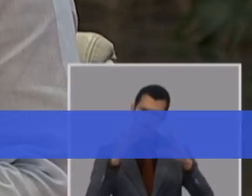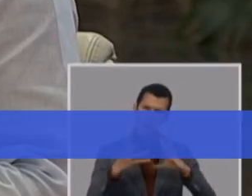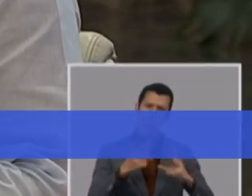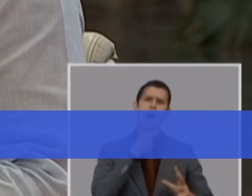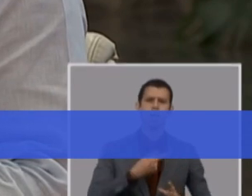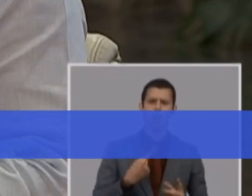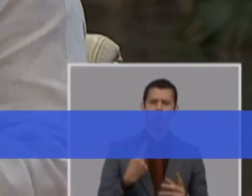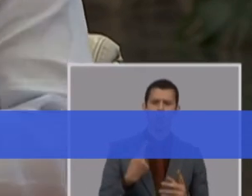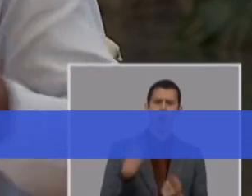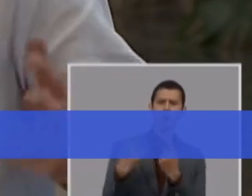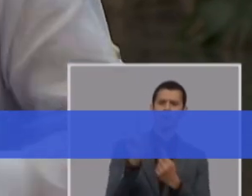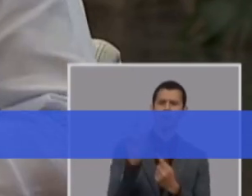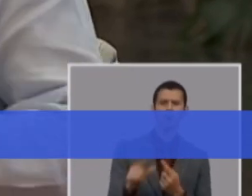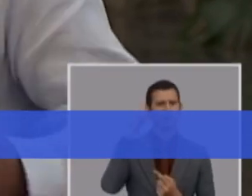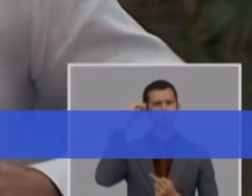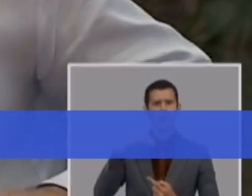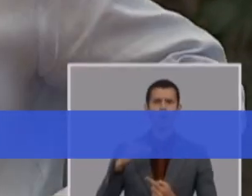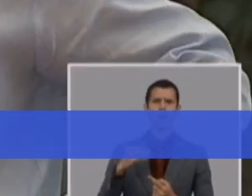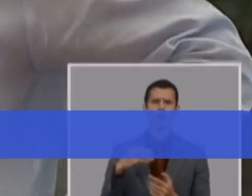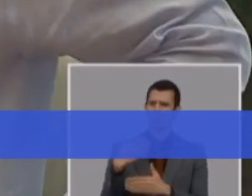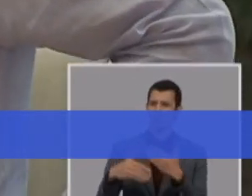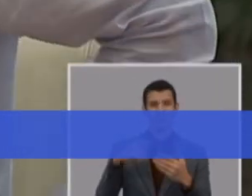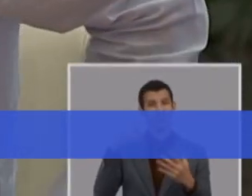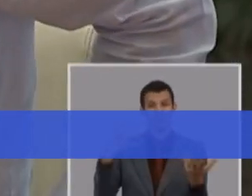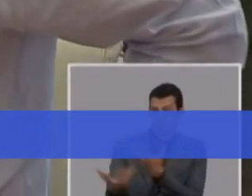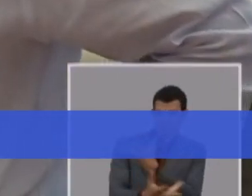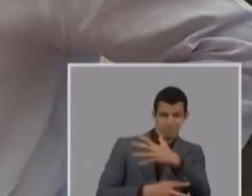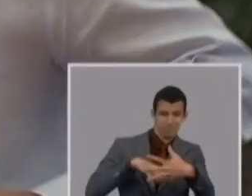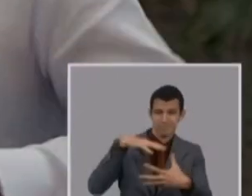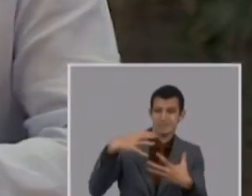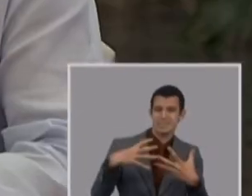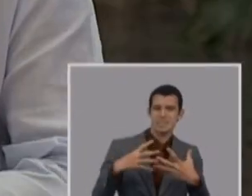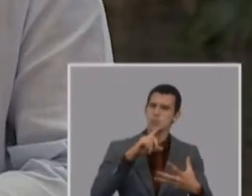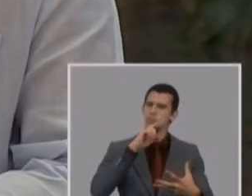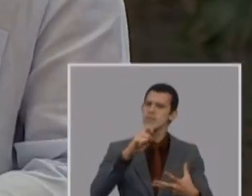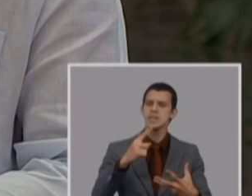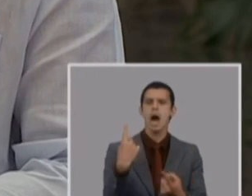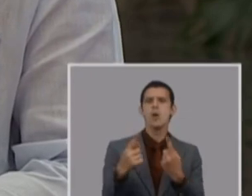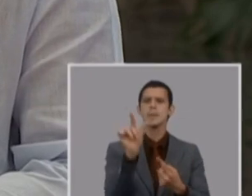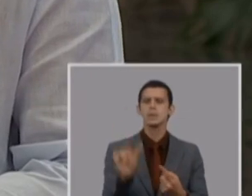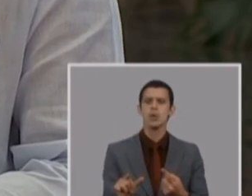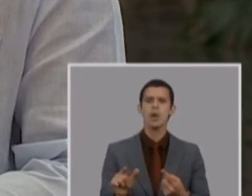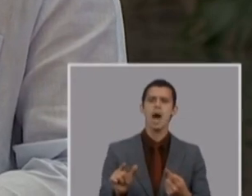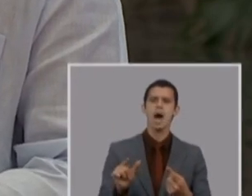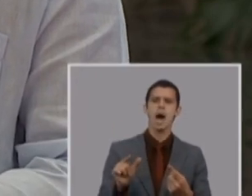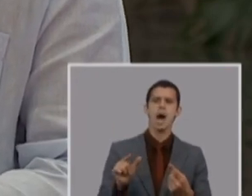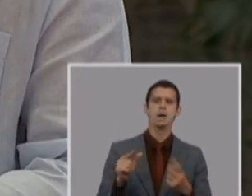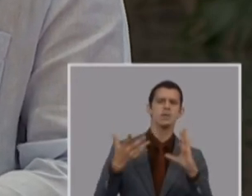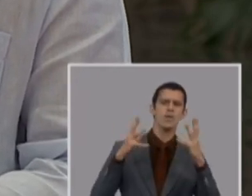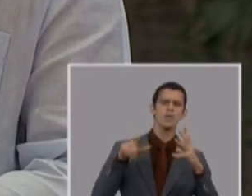disculpa con alguien que en medio de toda la confusión que se arma en sucesos como ése como éste haya sido confundido o haya